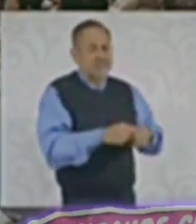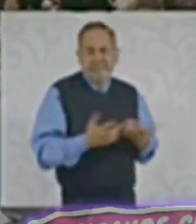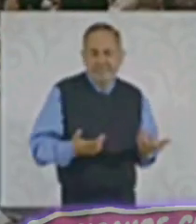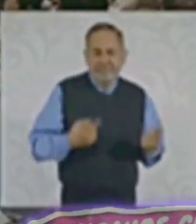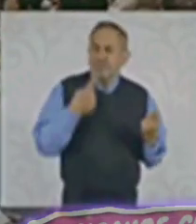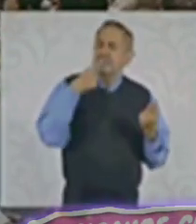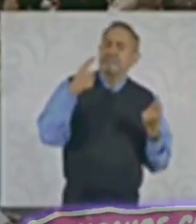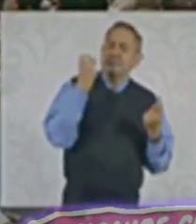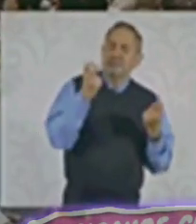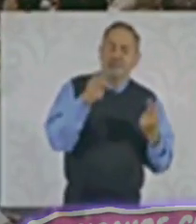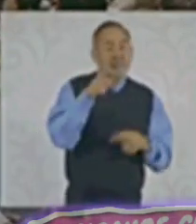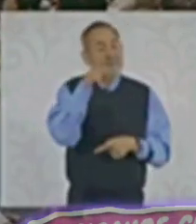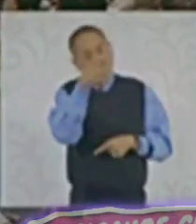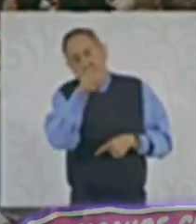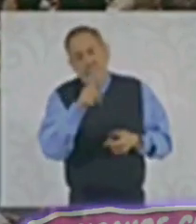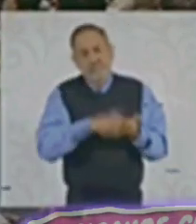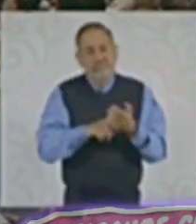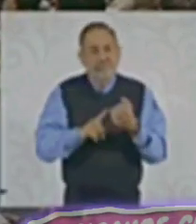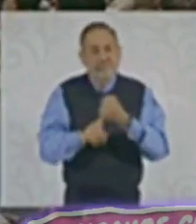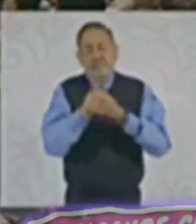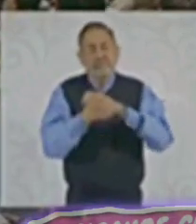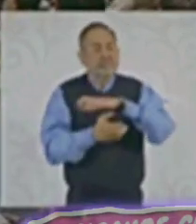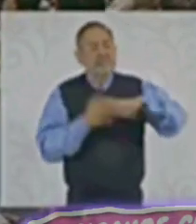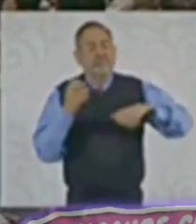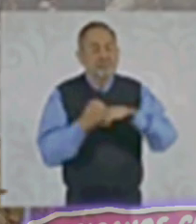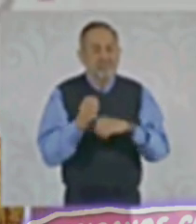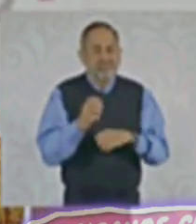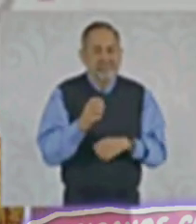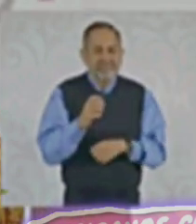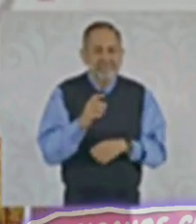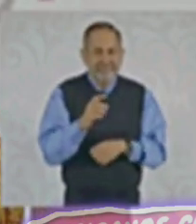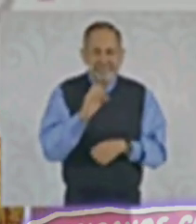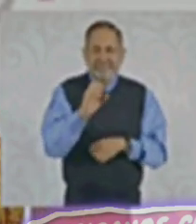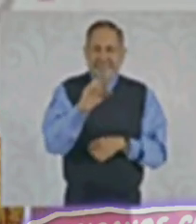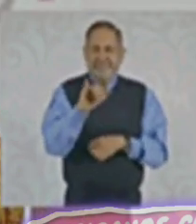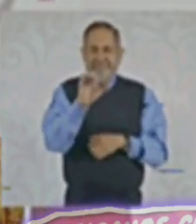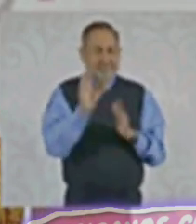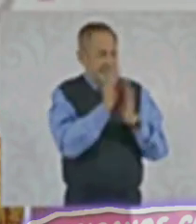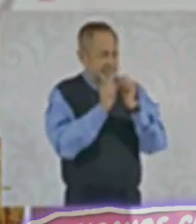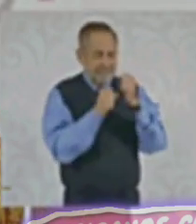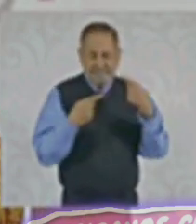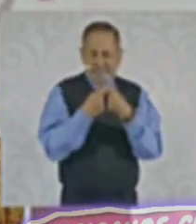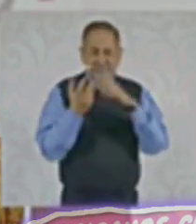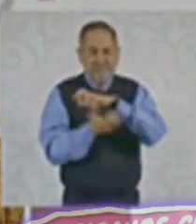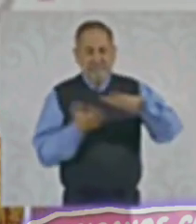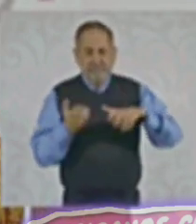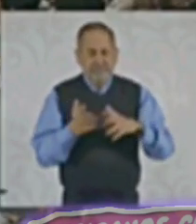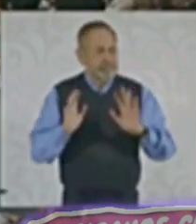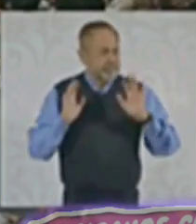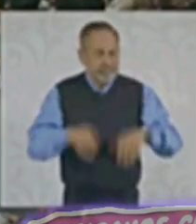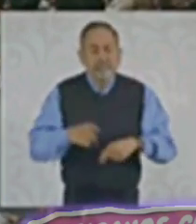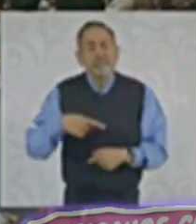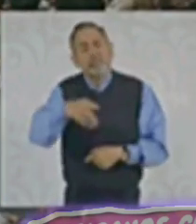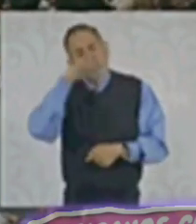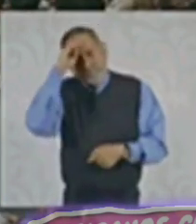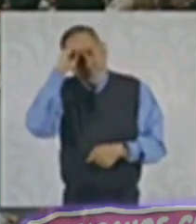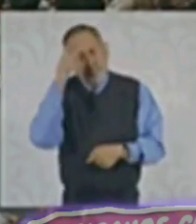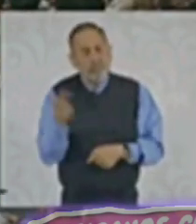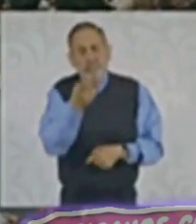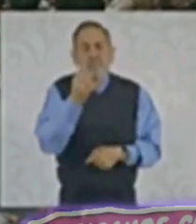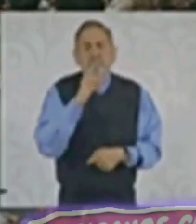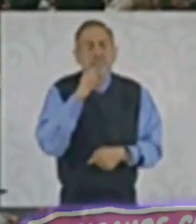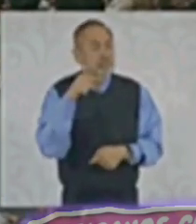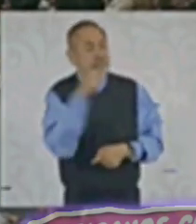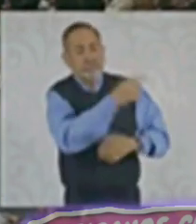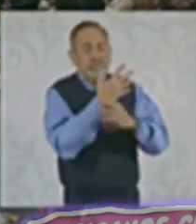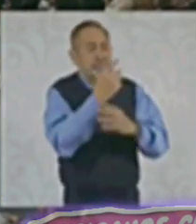acusaron, presidenta, de haber provocado una crisis constitucional. Le quisiera preguntar en primer lugar cuál es su postura y su respuesta a este